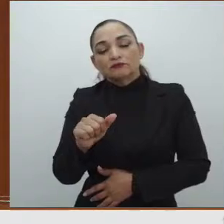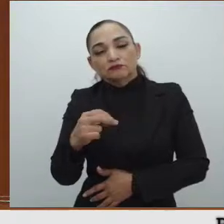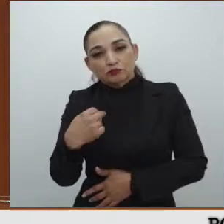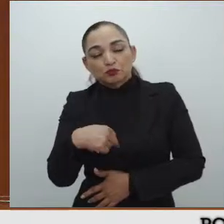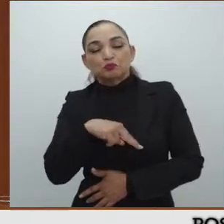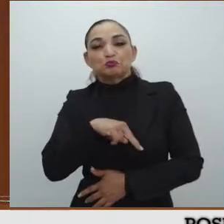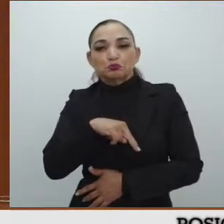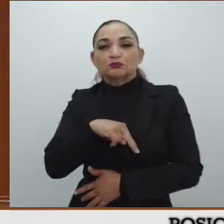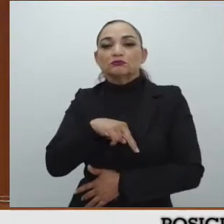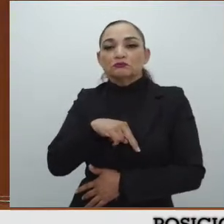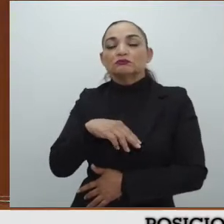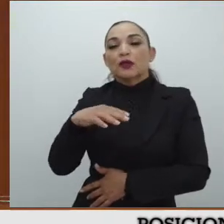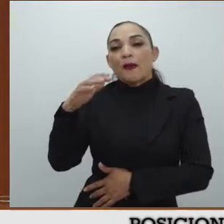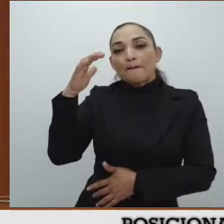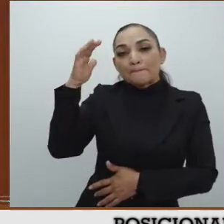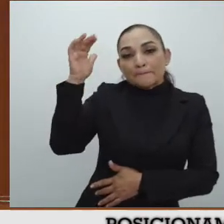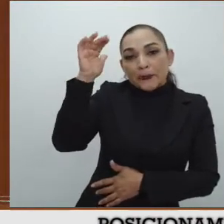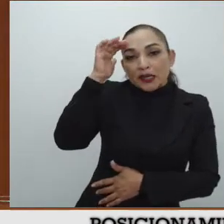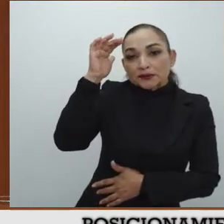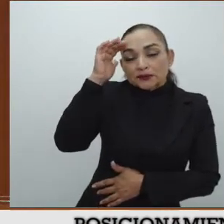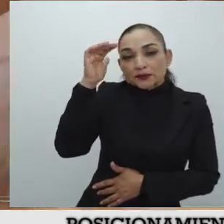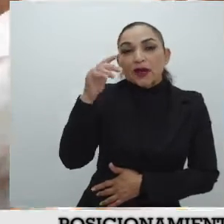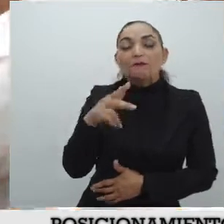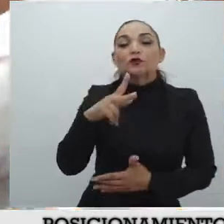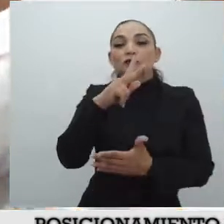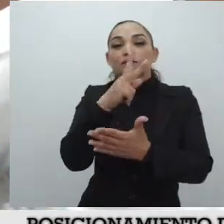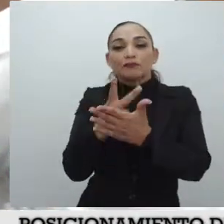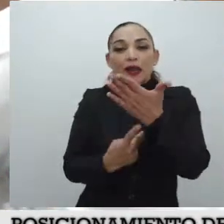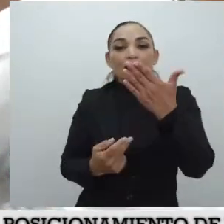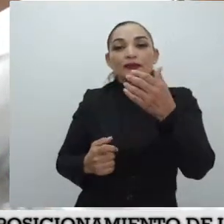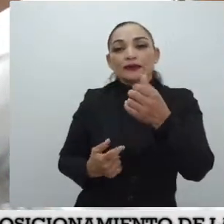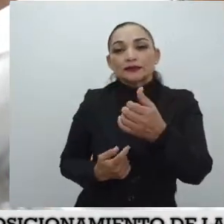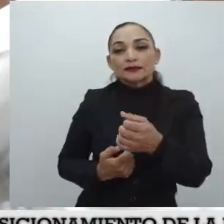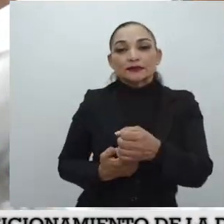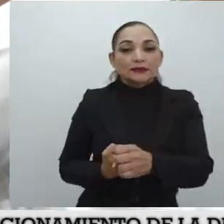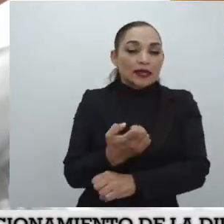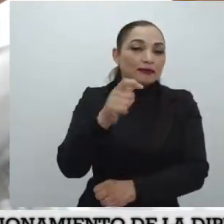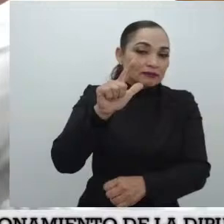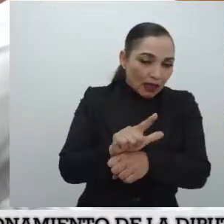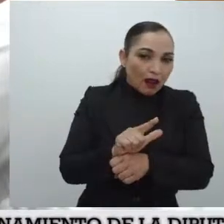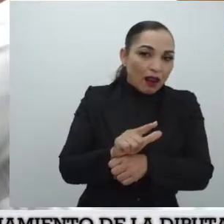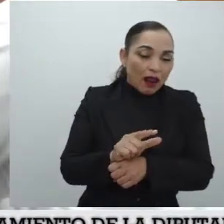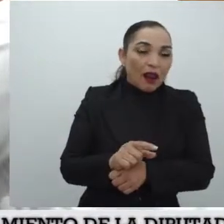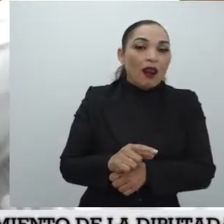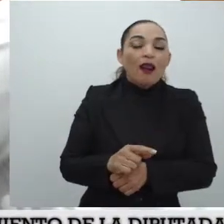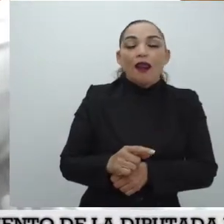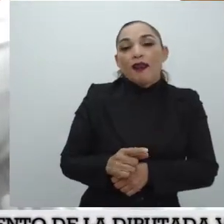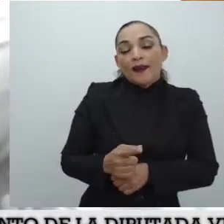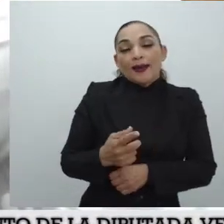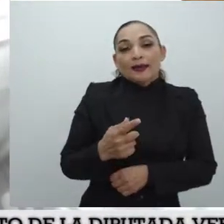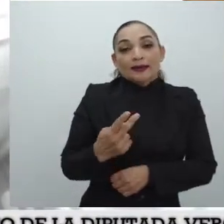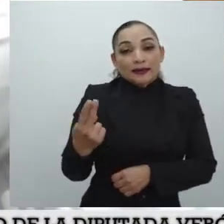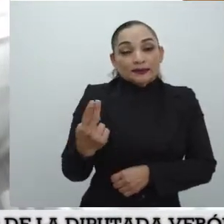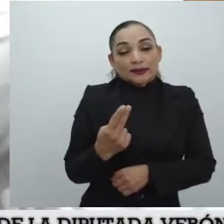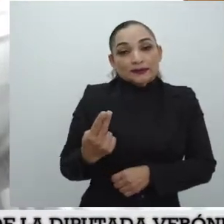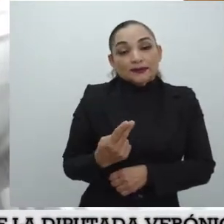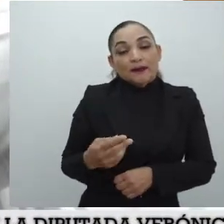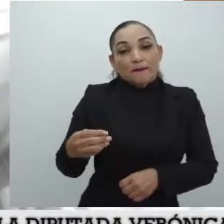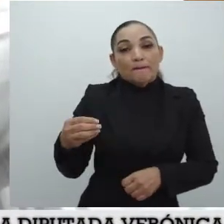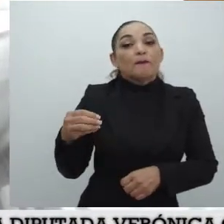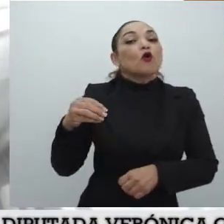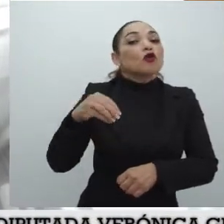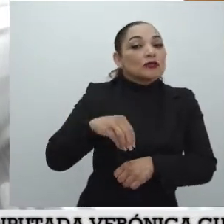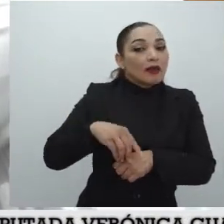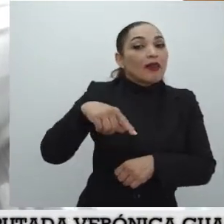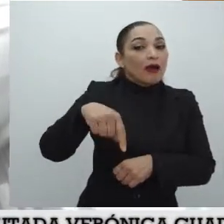consideramos que el plan estatal debe estar presente en el diario quehacer legislativo y de